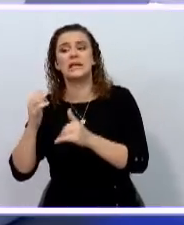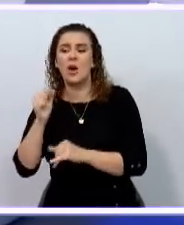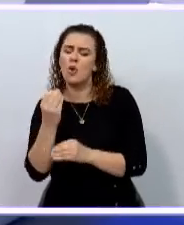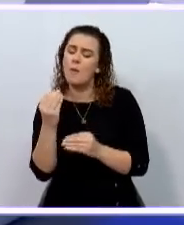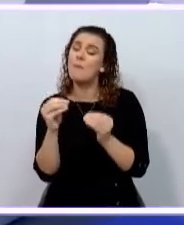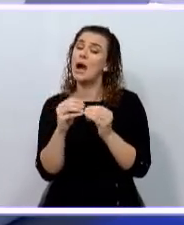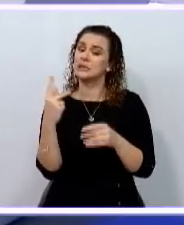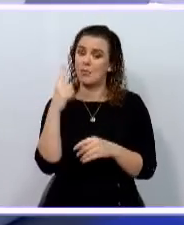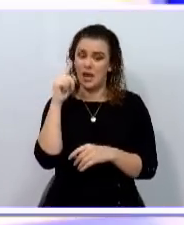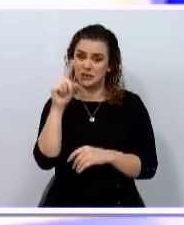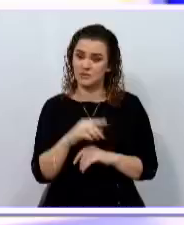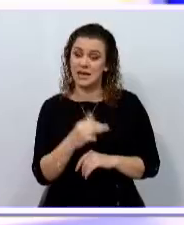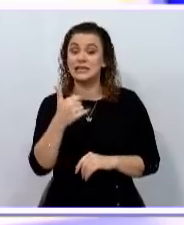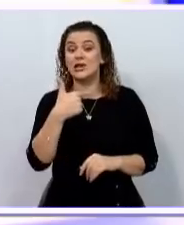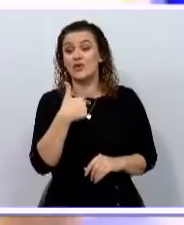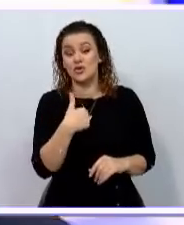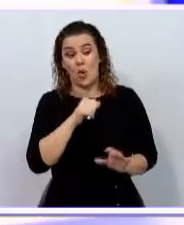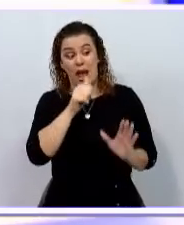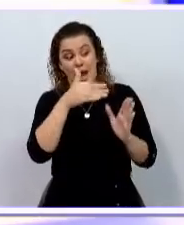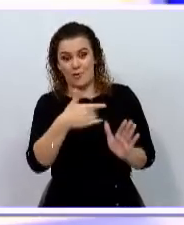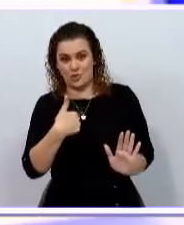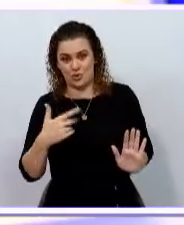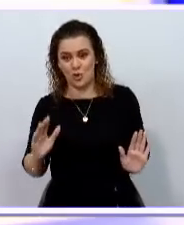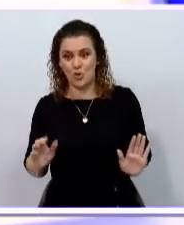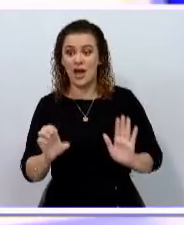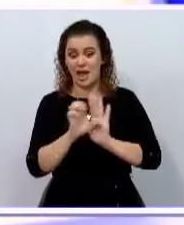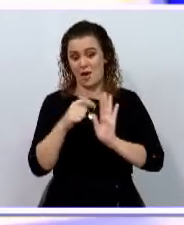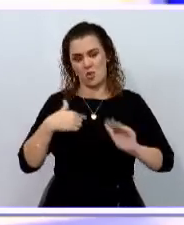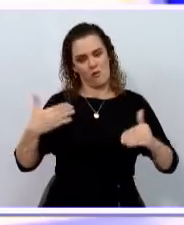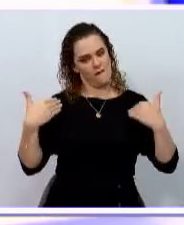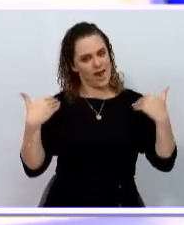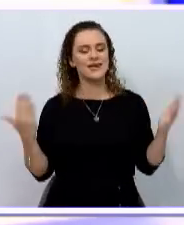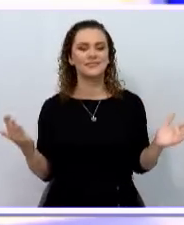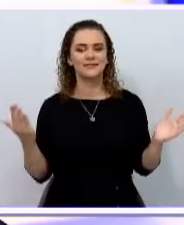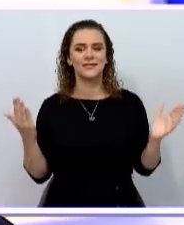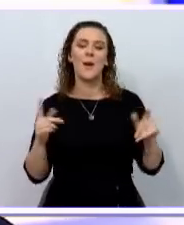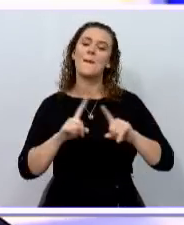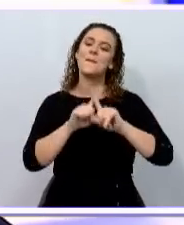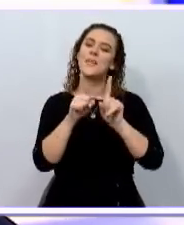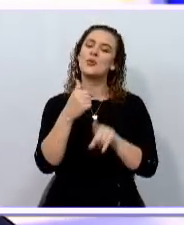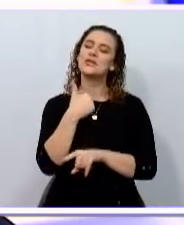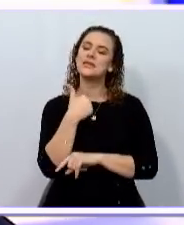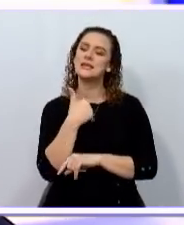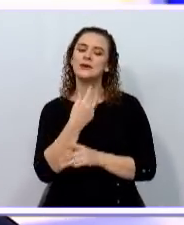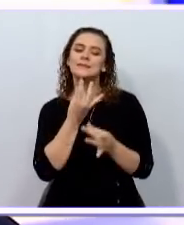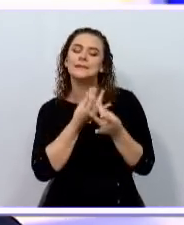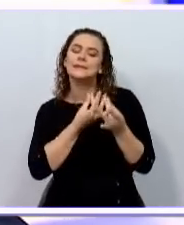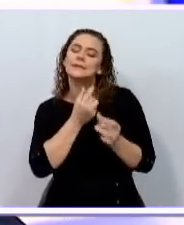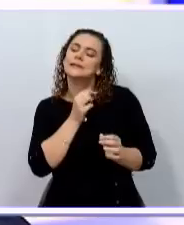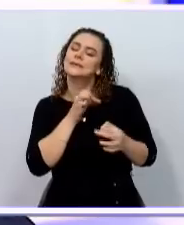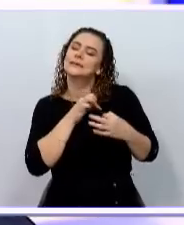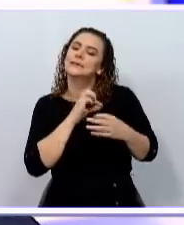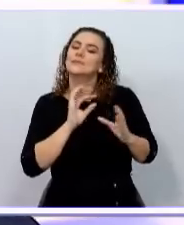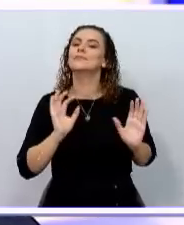haber sido mucho más grave para Saprissa Si yo fuera a menudo estaría muy feliz pero tendría una espinita